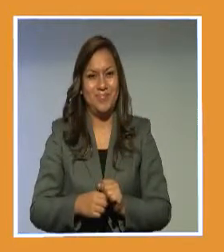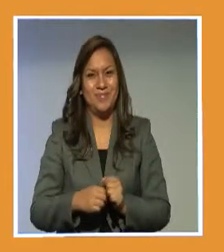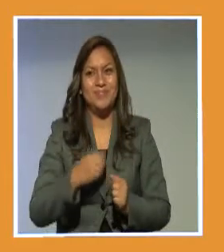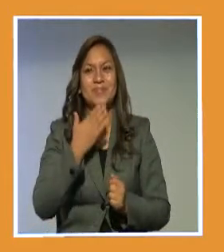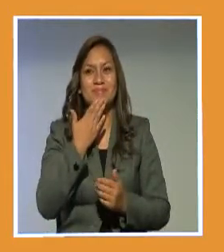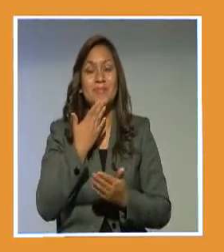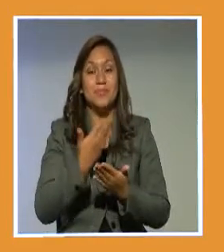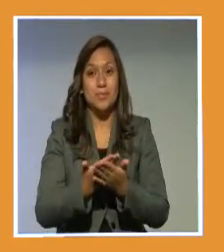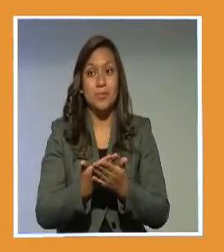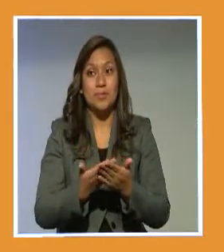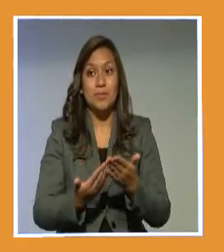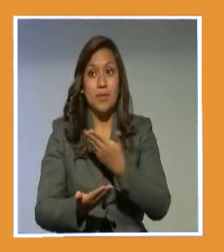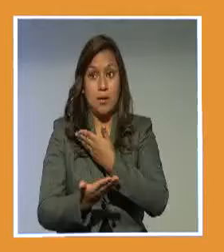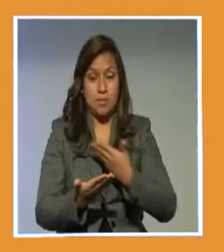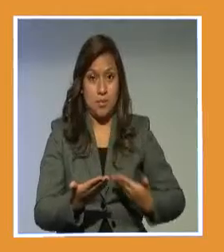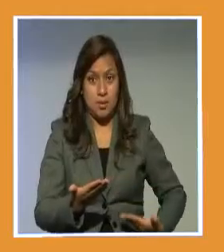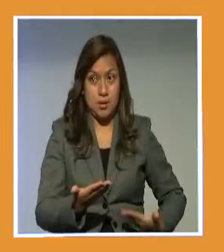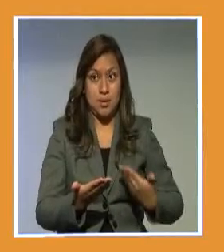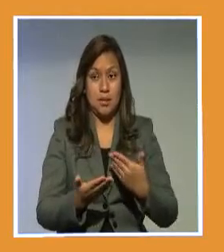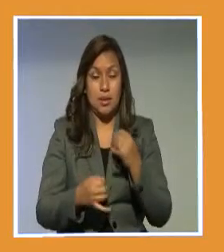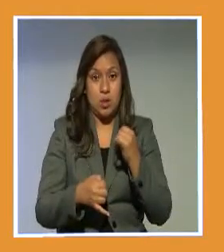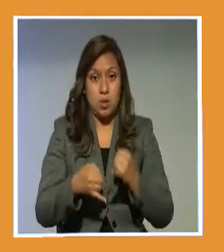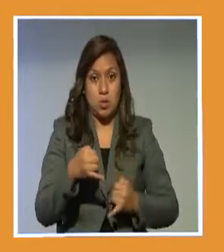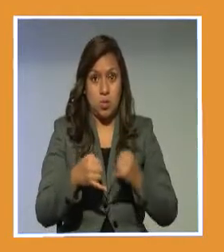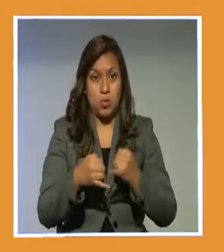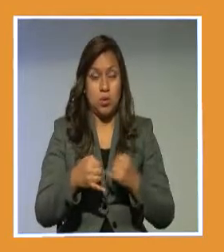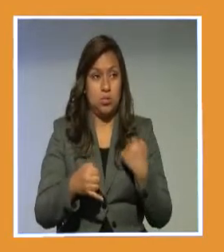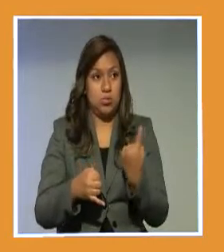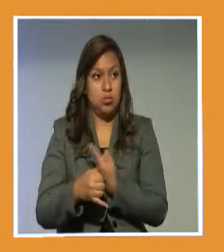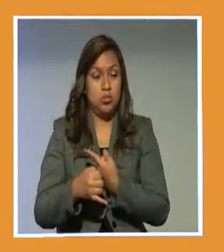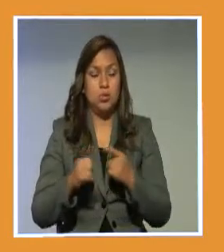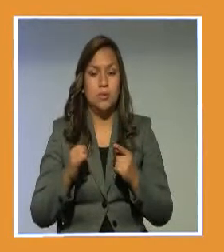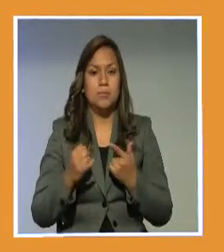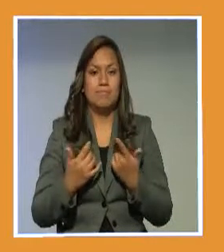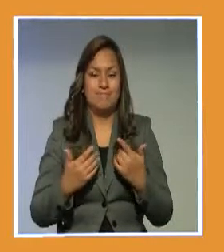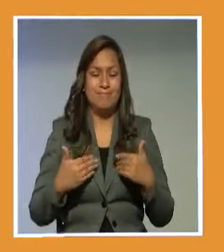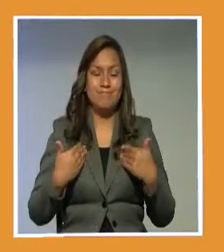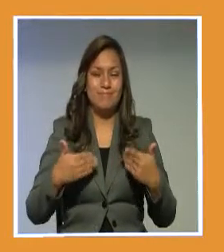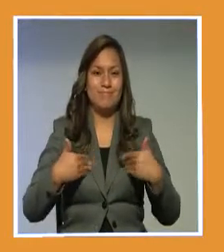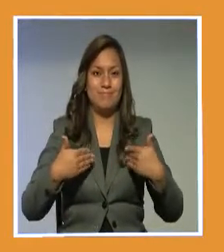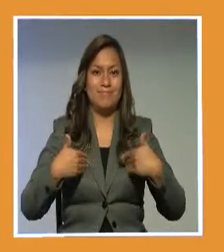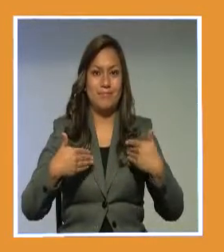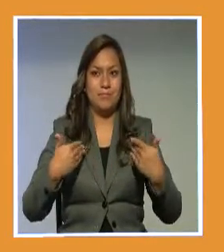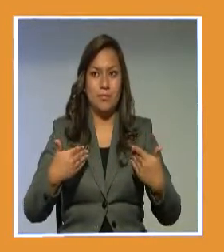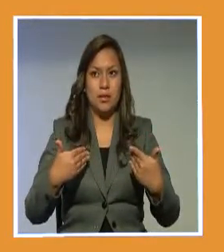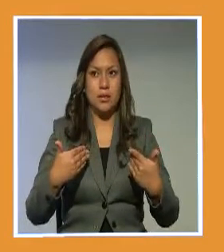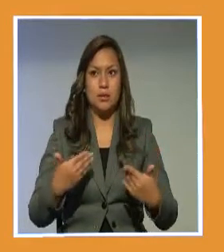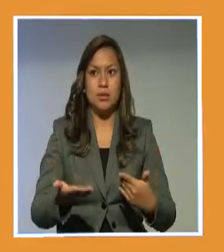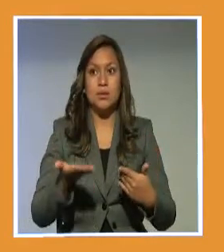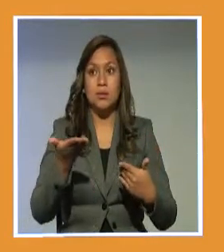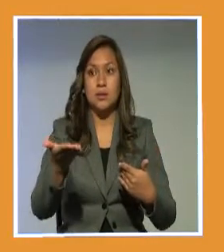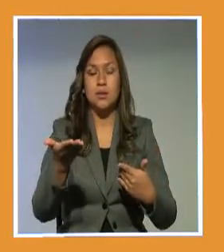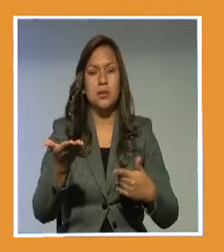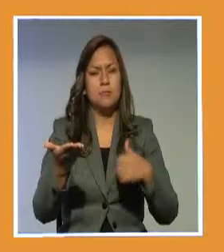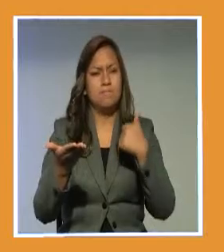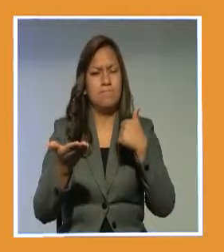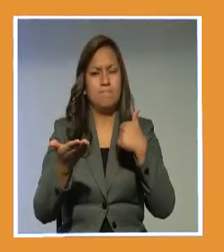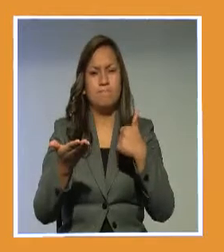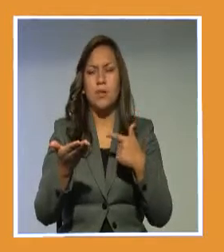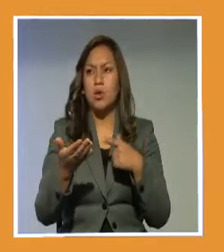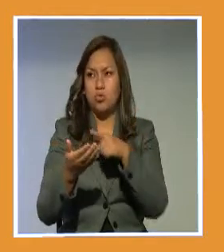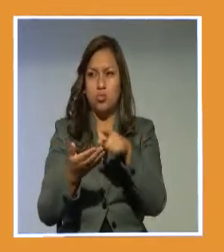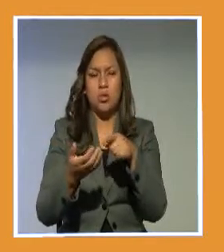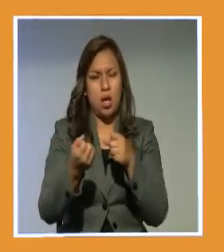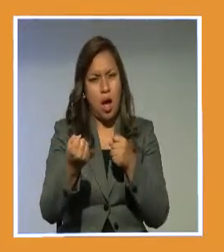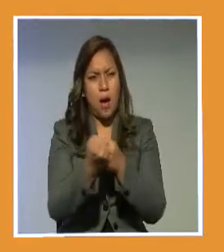Gabriela, algo por decirle como un mensaje final. Nos alegra mucho en favor de la salud de la democracia que en los